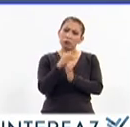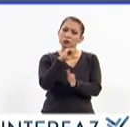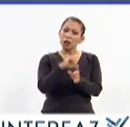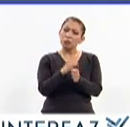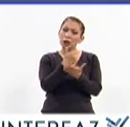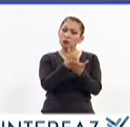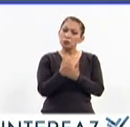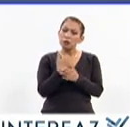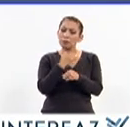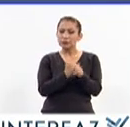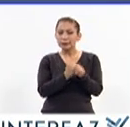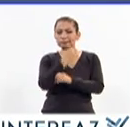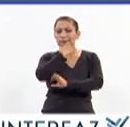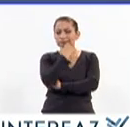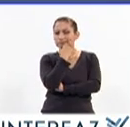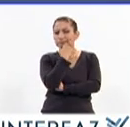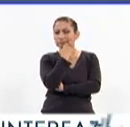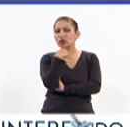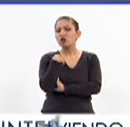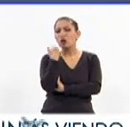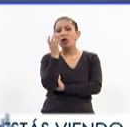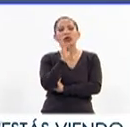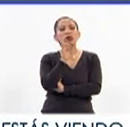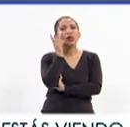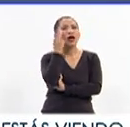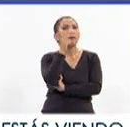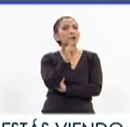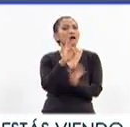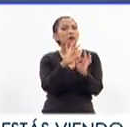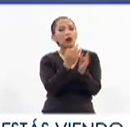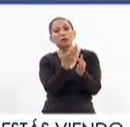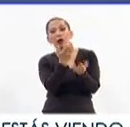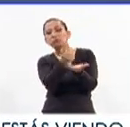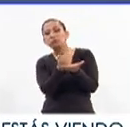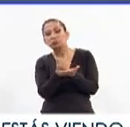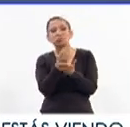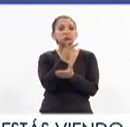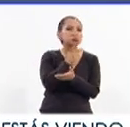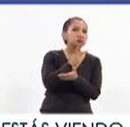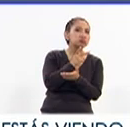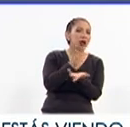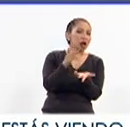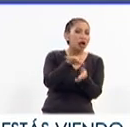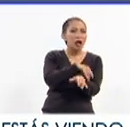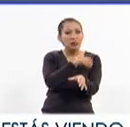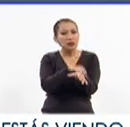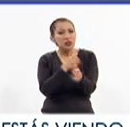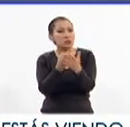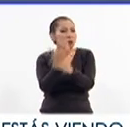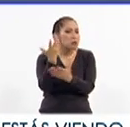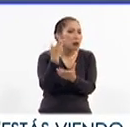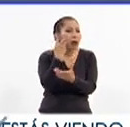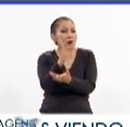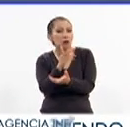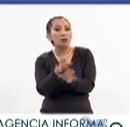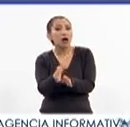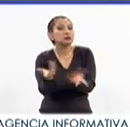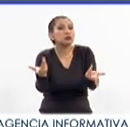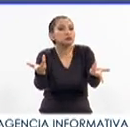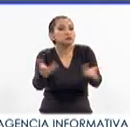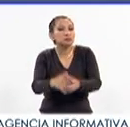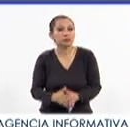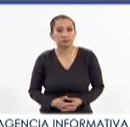de investigación y me gustaría explorar X alternativa de energías renovables. ¿Qué